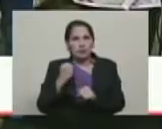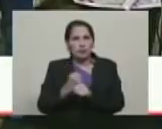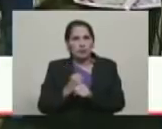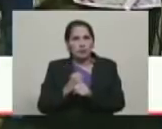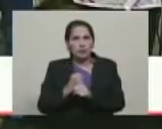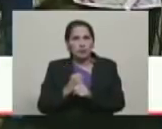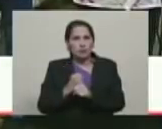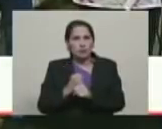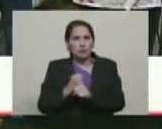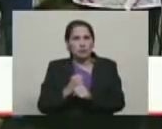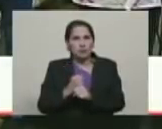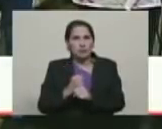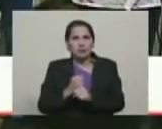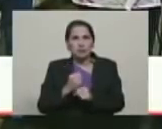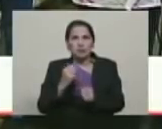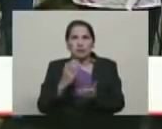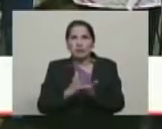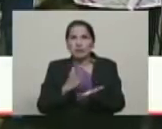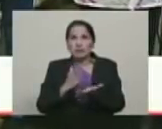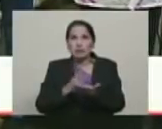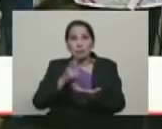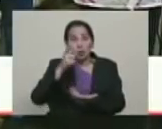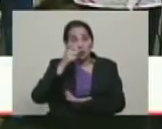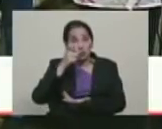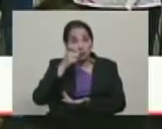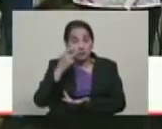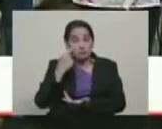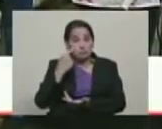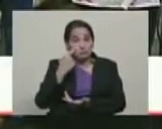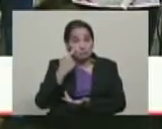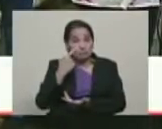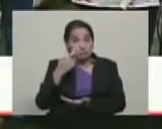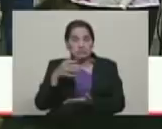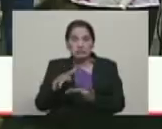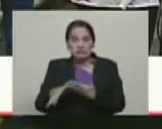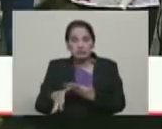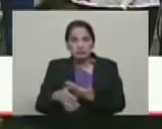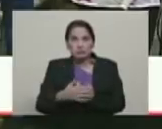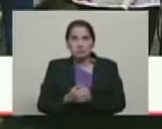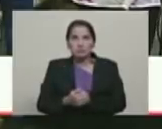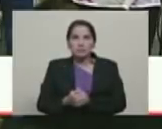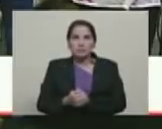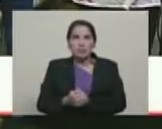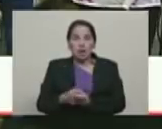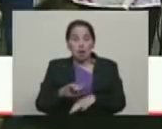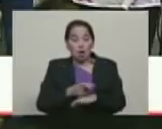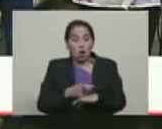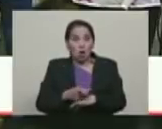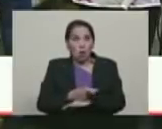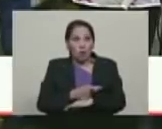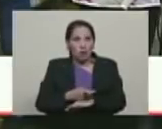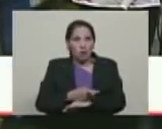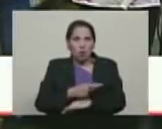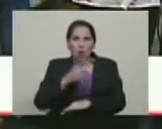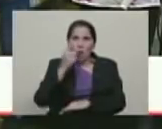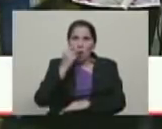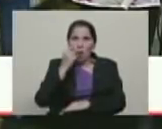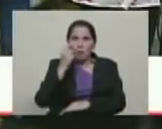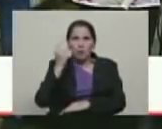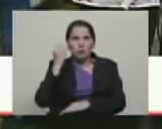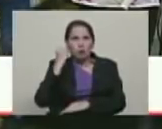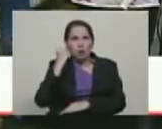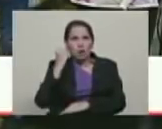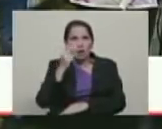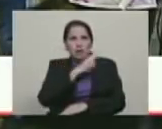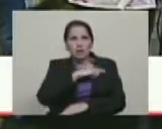Estamos siempre supervisando con el ojo directo de los gobernadores, gobernadoras, alcaldes, jefes